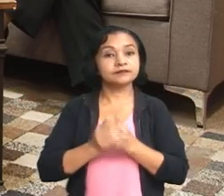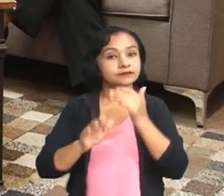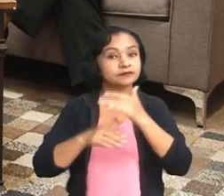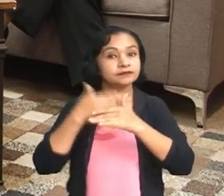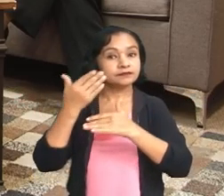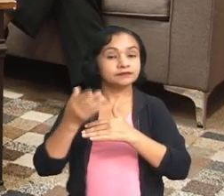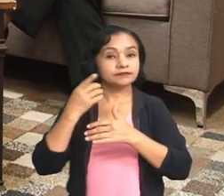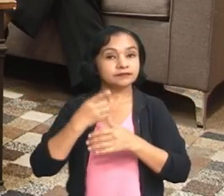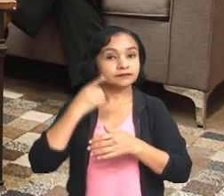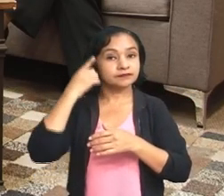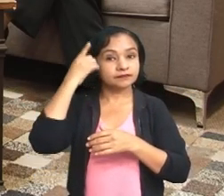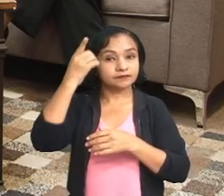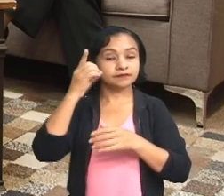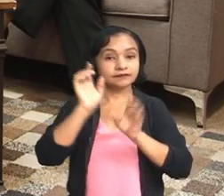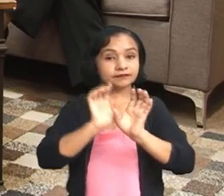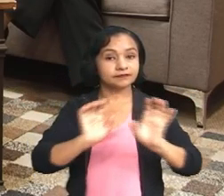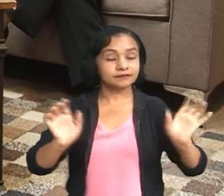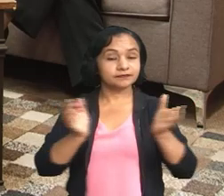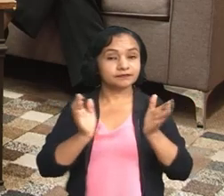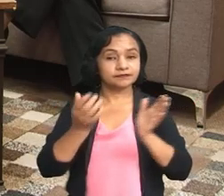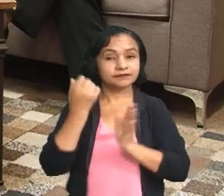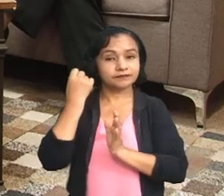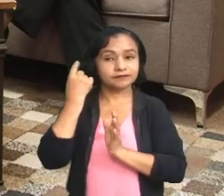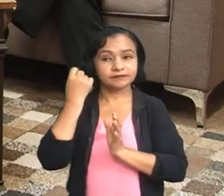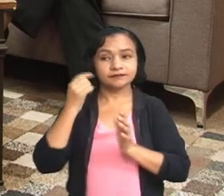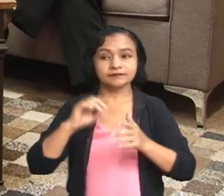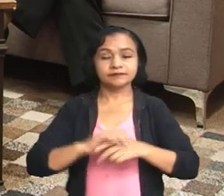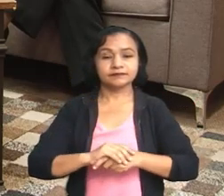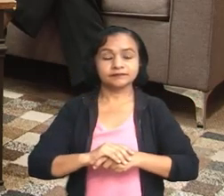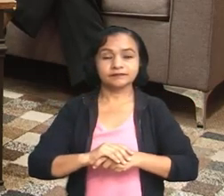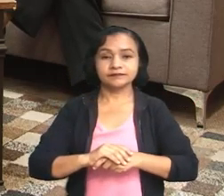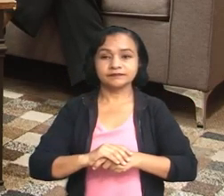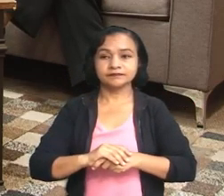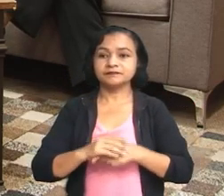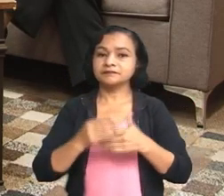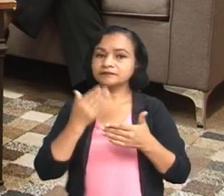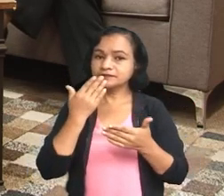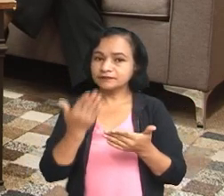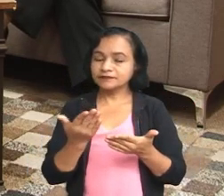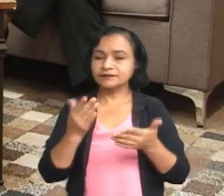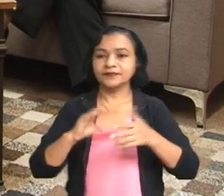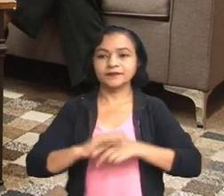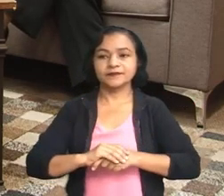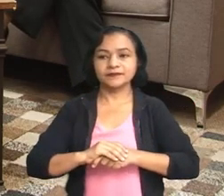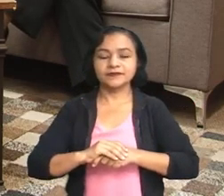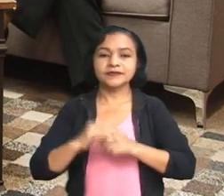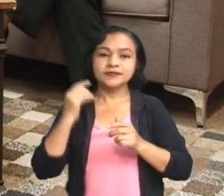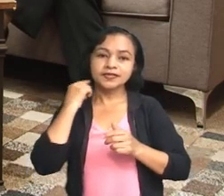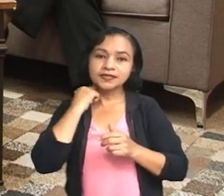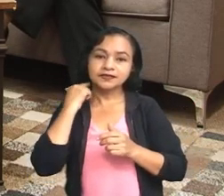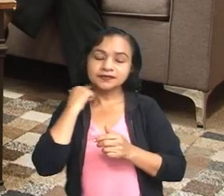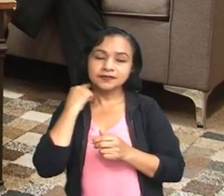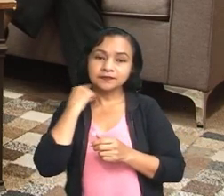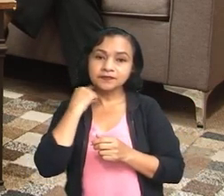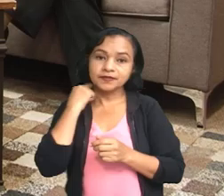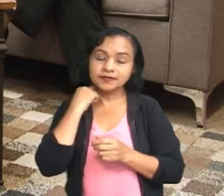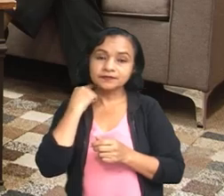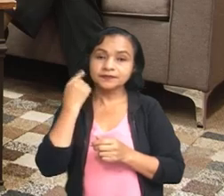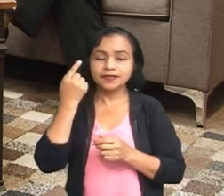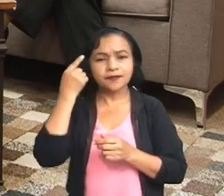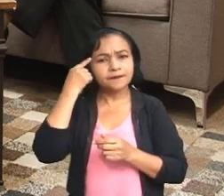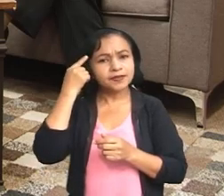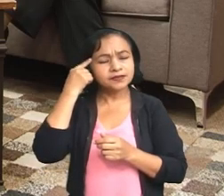para el desarrollo integral de nuestra niñez. ¿Cómo podemos entender este aspecto? Bueno, siempre pensando